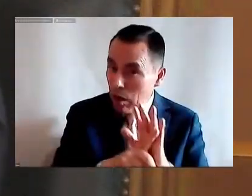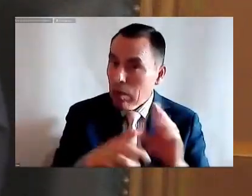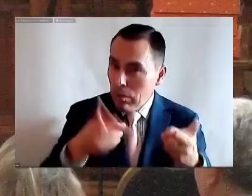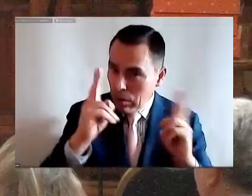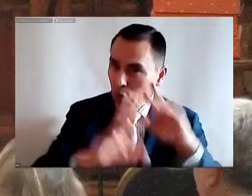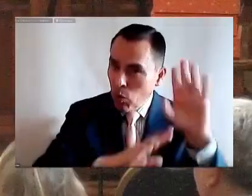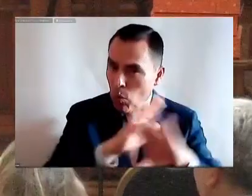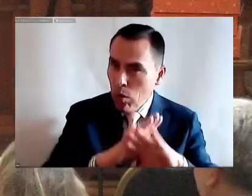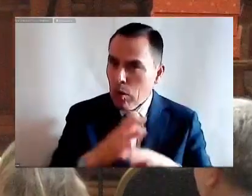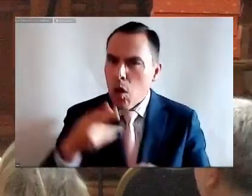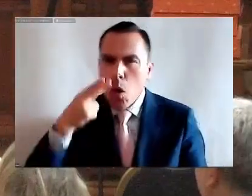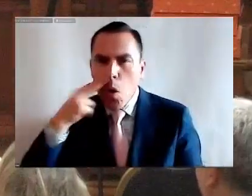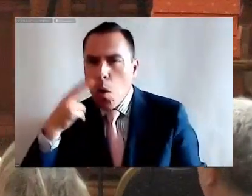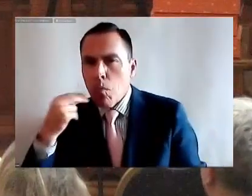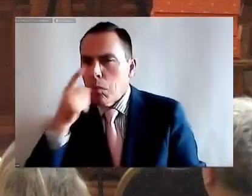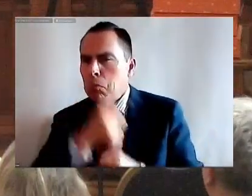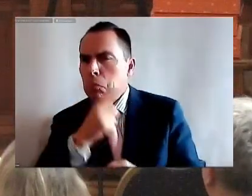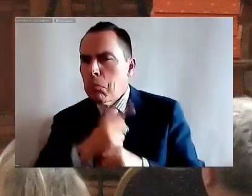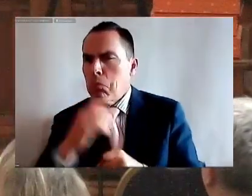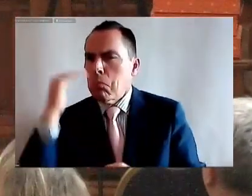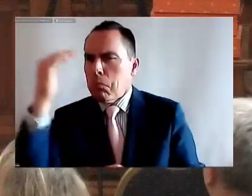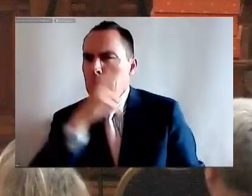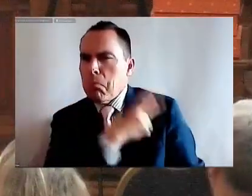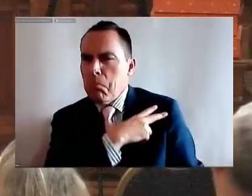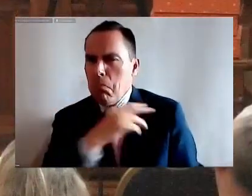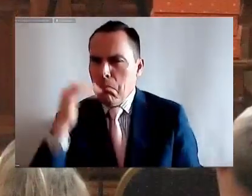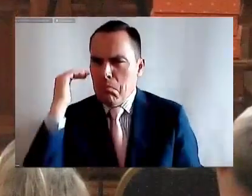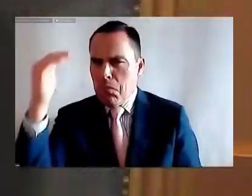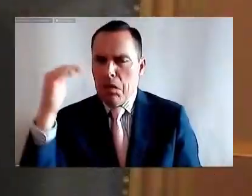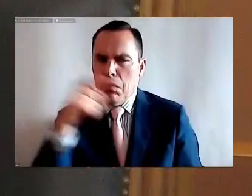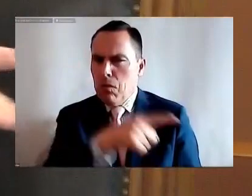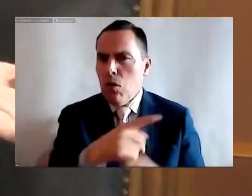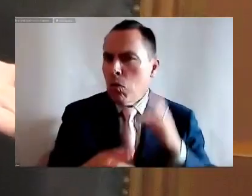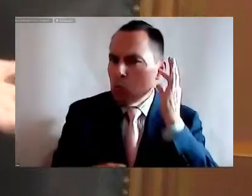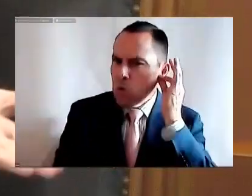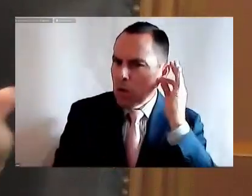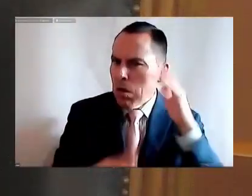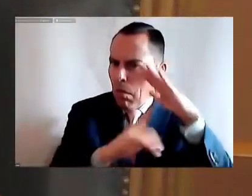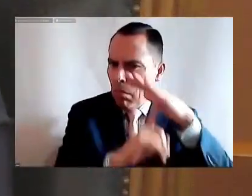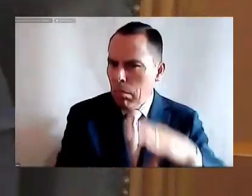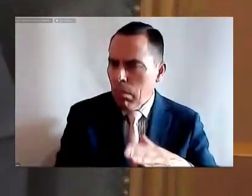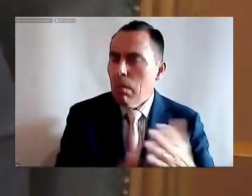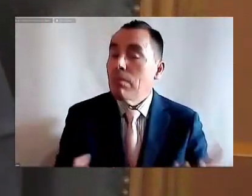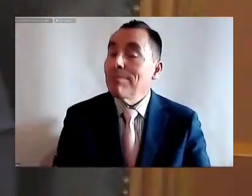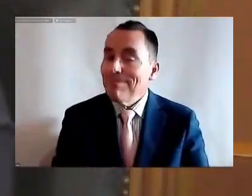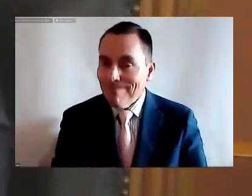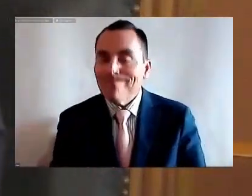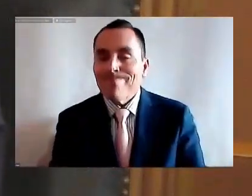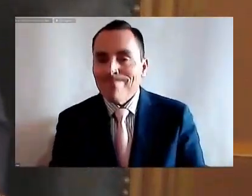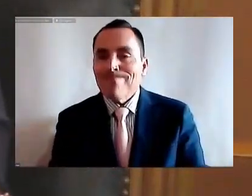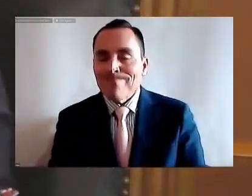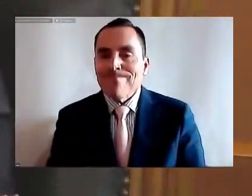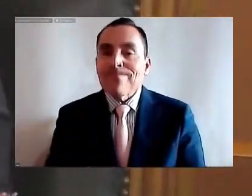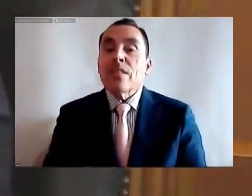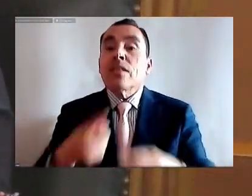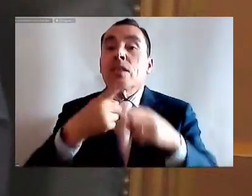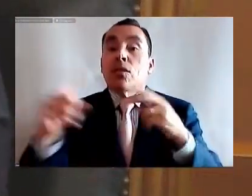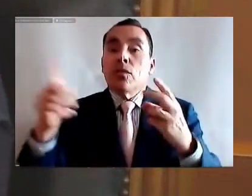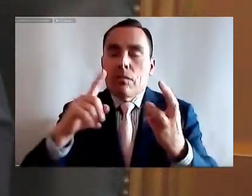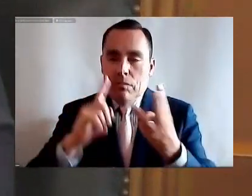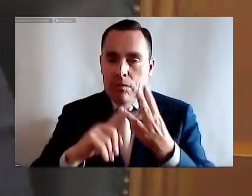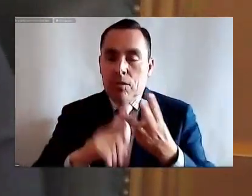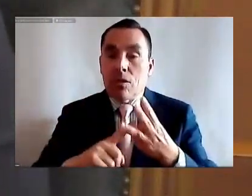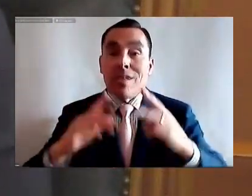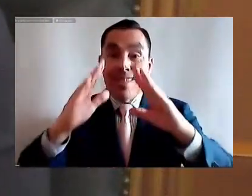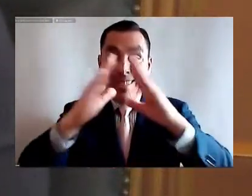interferir en estos temas. Y el último aspecto que mencionaron sobre la vivienda, la familia, bueno, eso es una